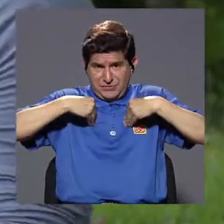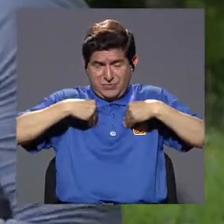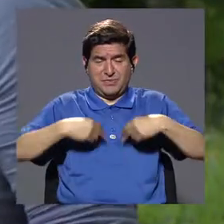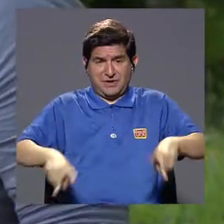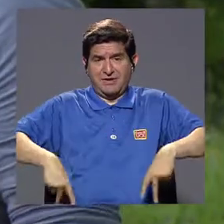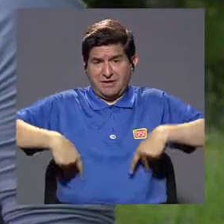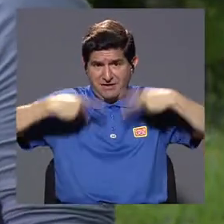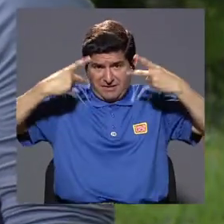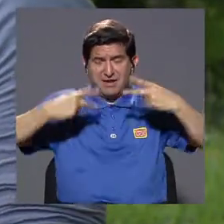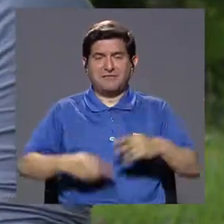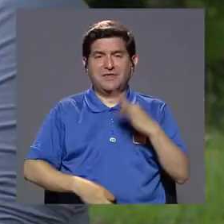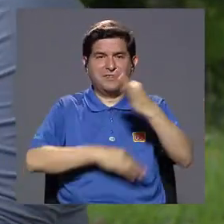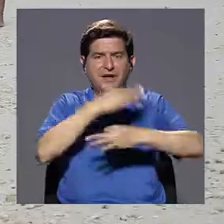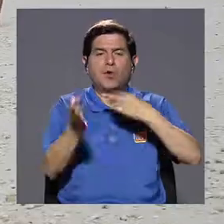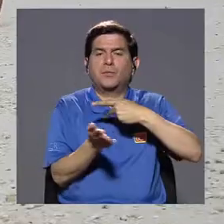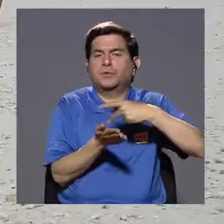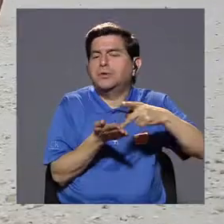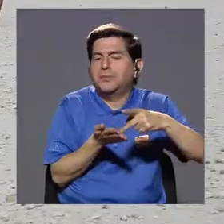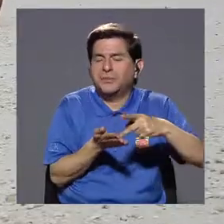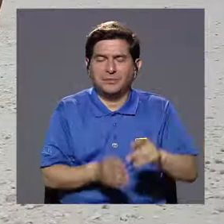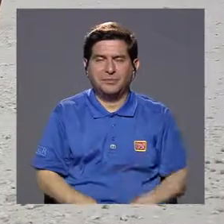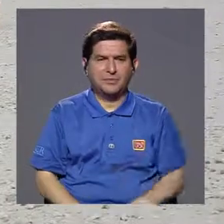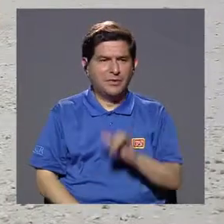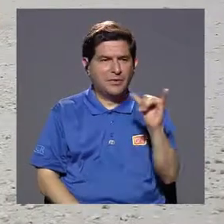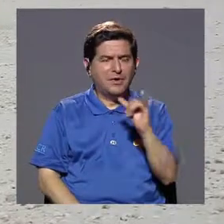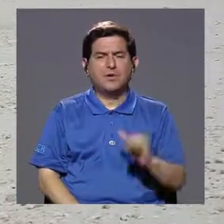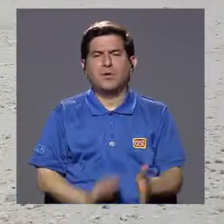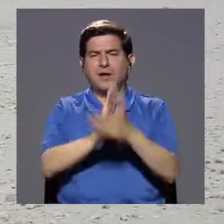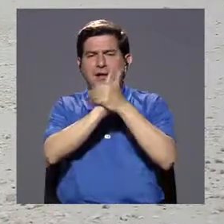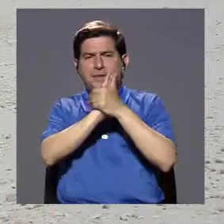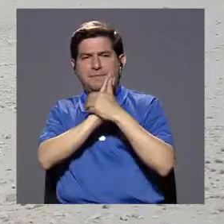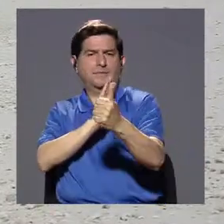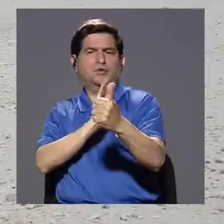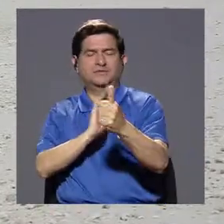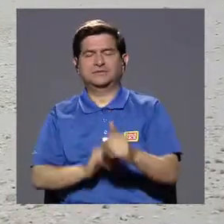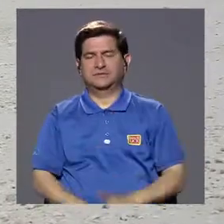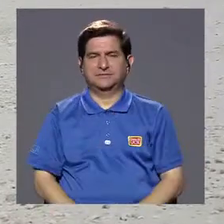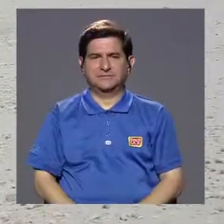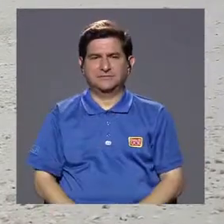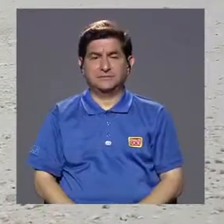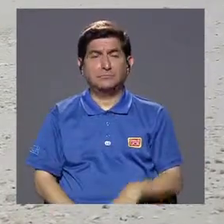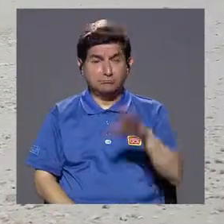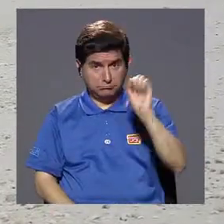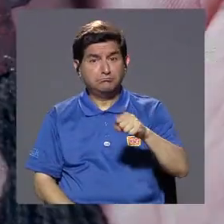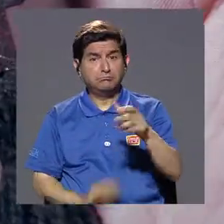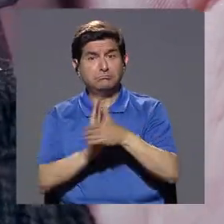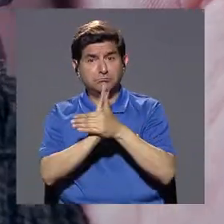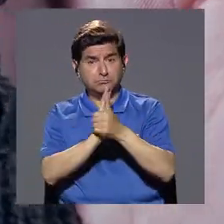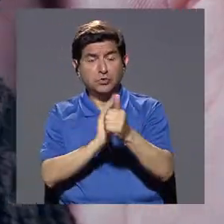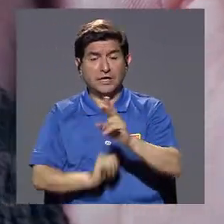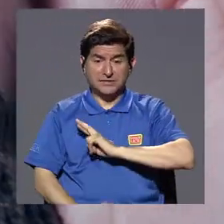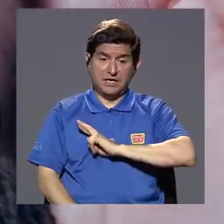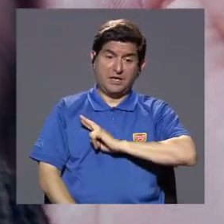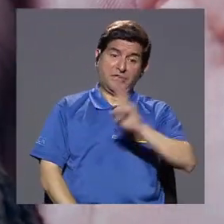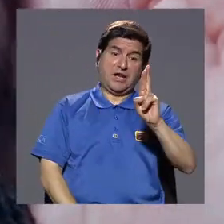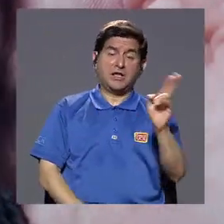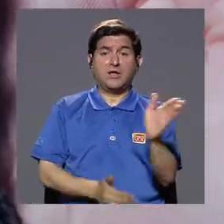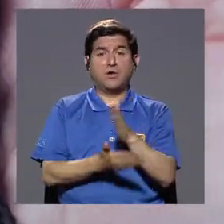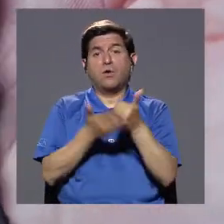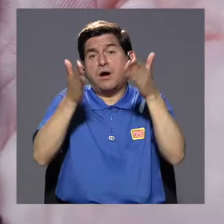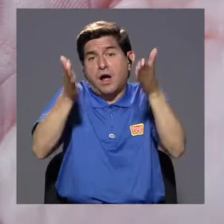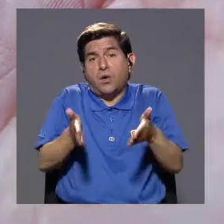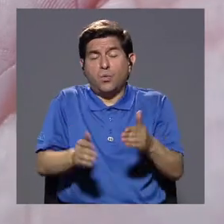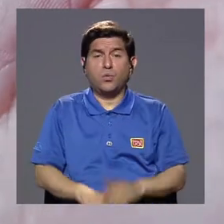en algún momento también de nuestras vidas y entonces a veces eso nos potencia verdad se nos potencia la religión